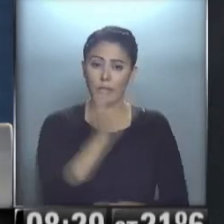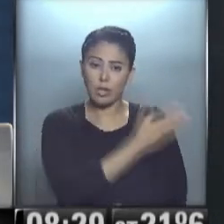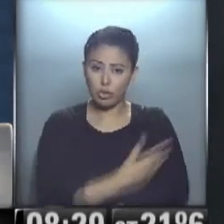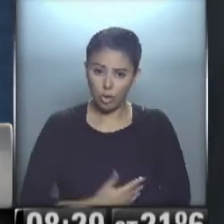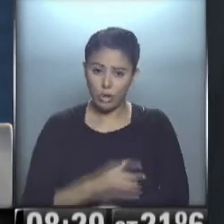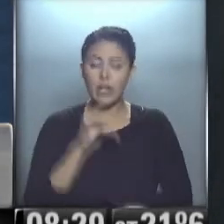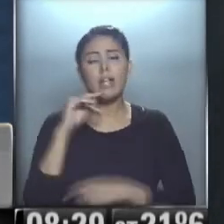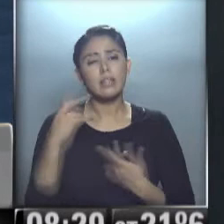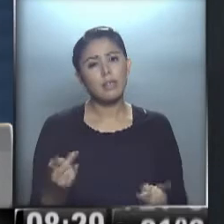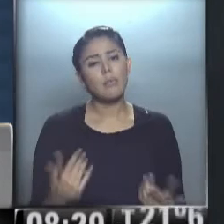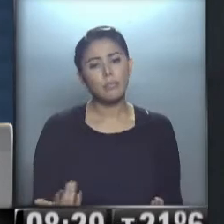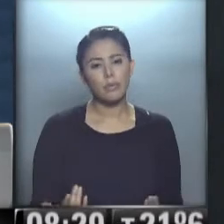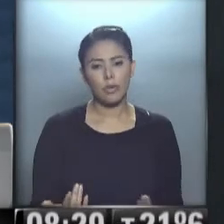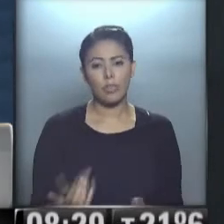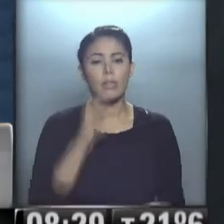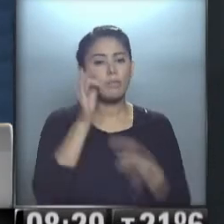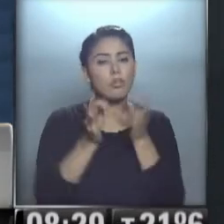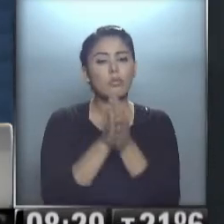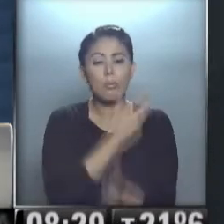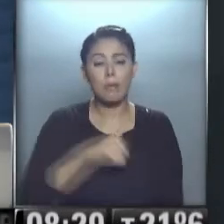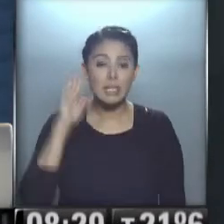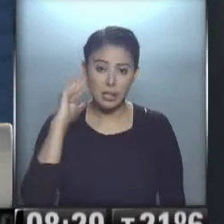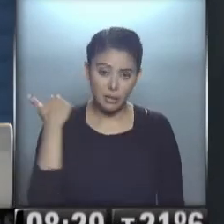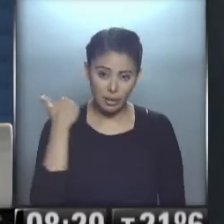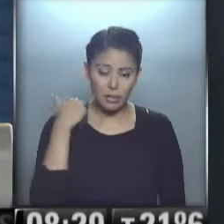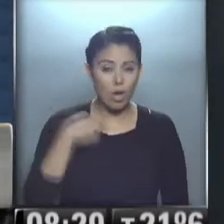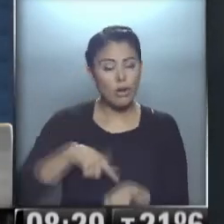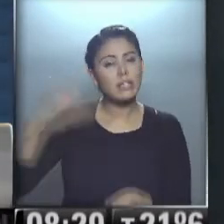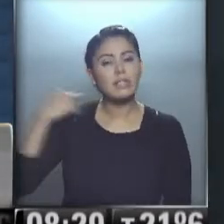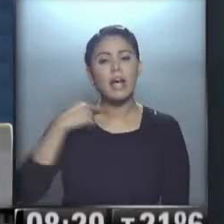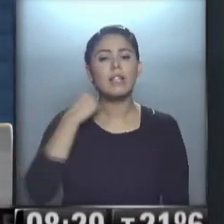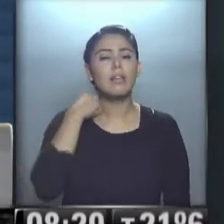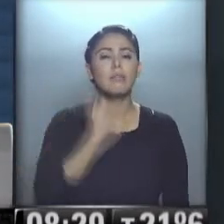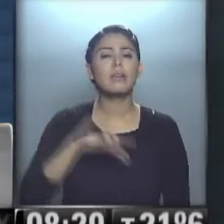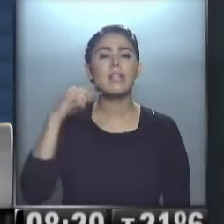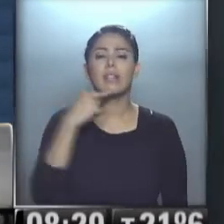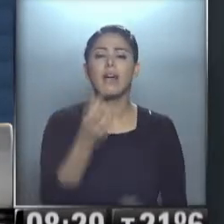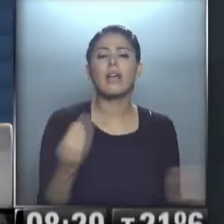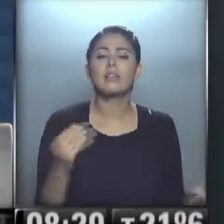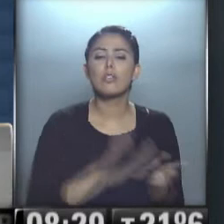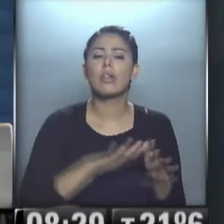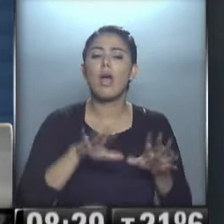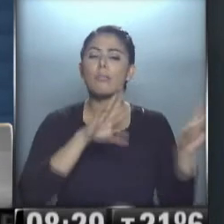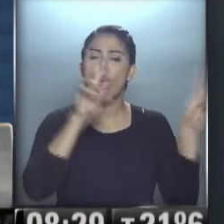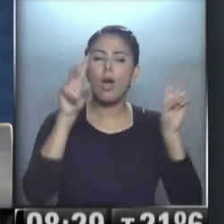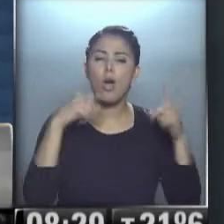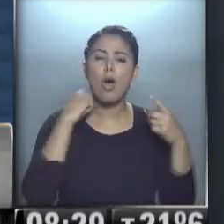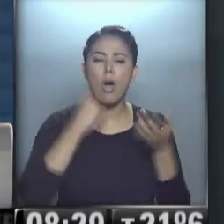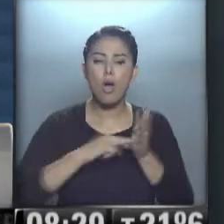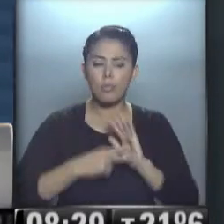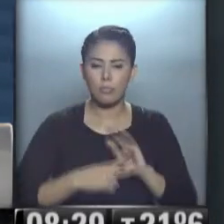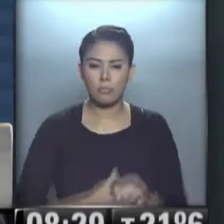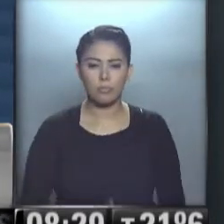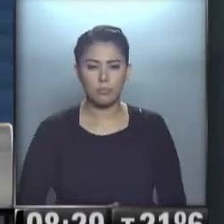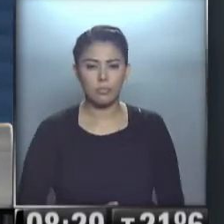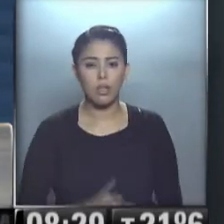así también tener la misma oportunidad de dialogar con la Presidenta de la Nación en las últimas horas. ¿Qué fue lo que le dijo respecto a estos diferentes conflictos? Bueno, respecto a los